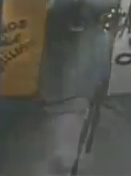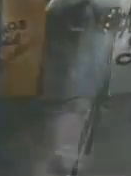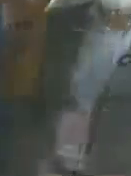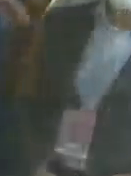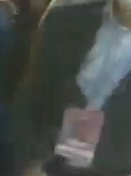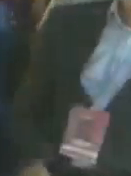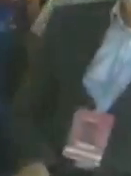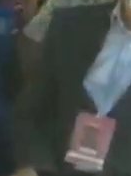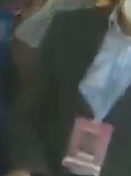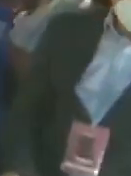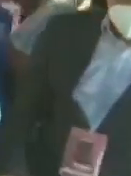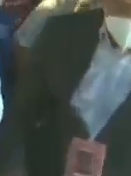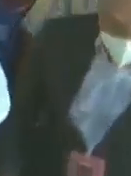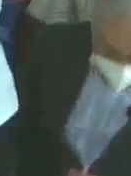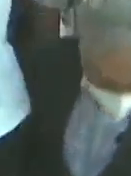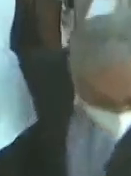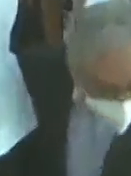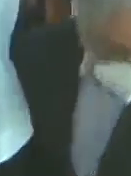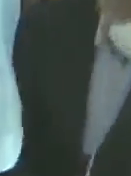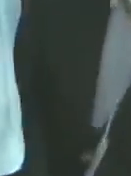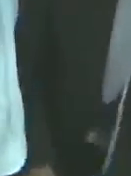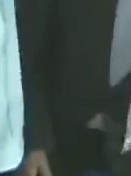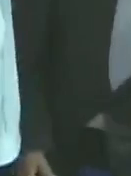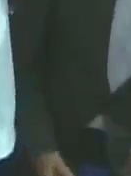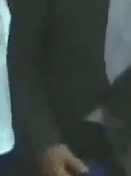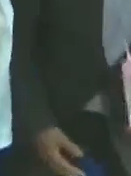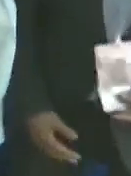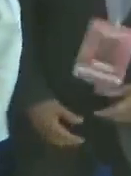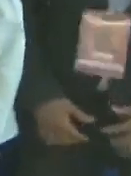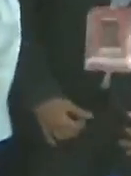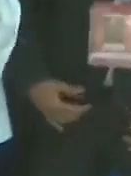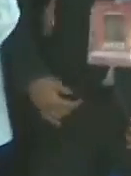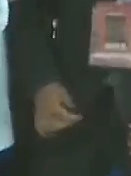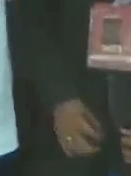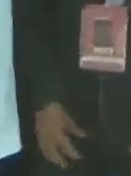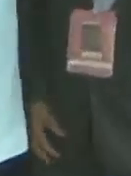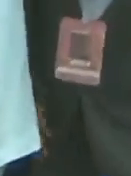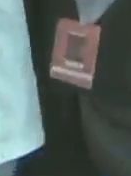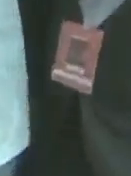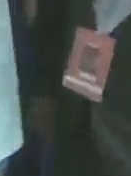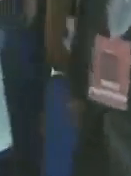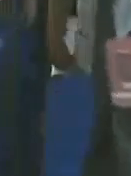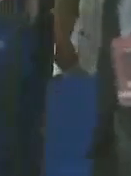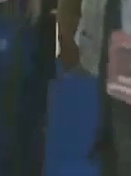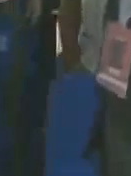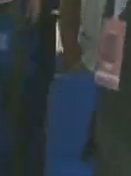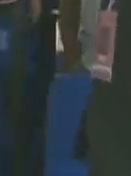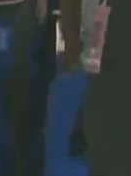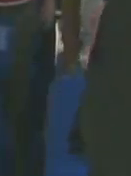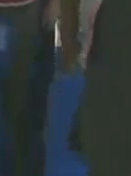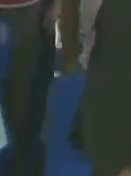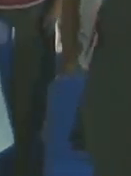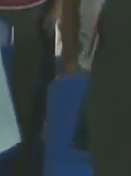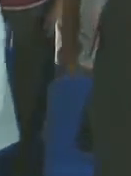Internacional de Historia, una actividad liderada por el presidente de la República Bolivariana de Venezuela, Nicolás Maduro